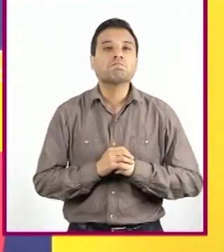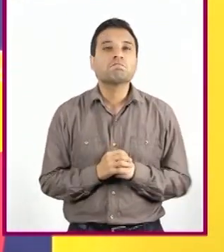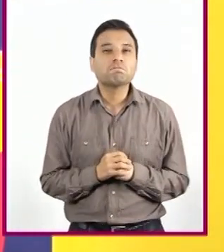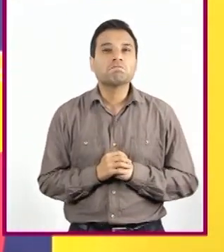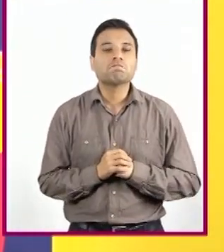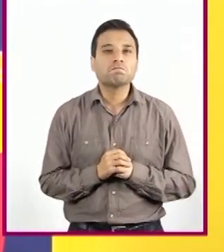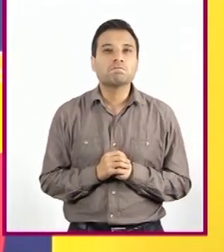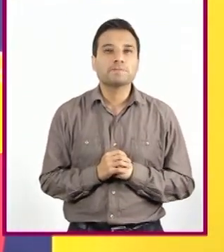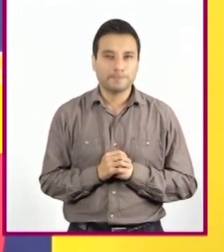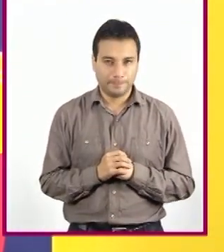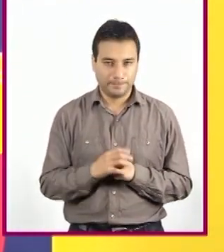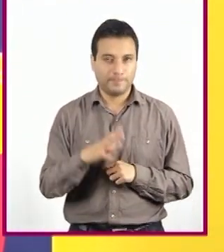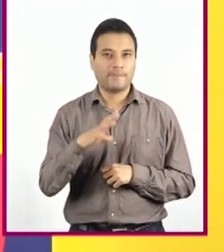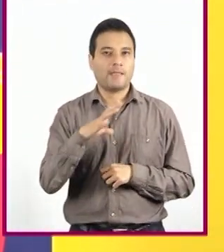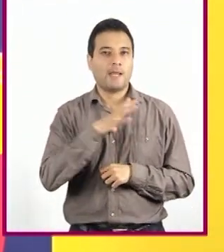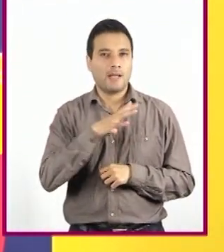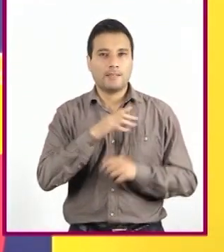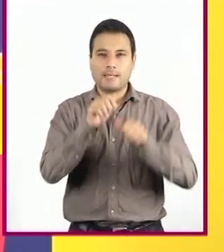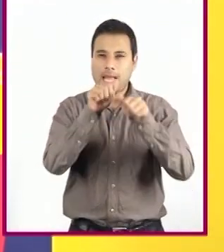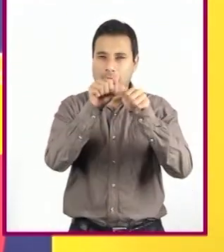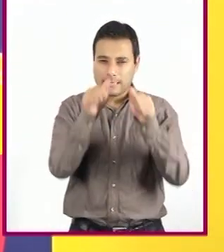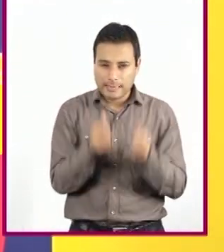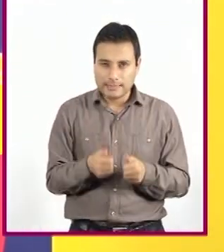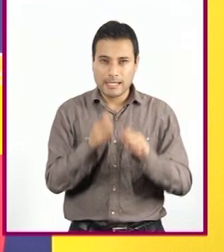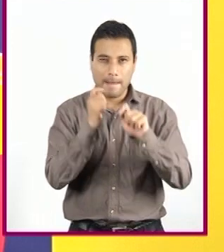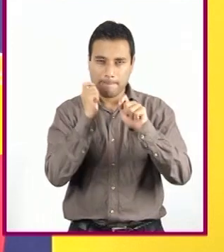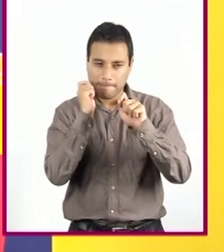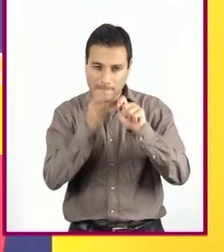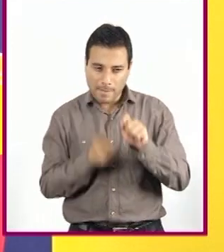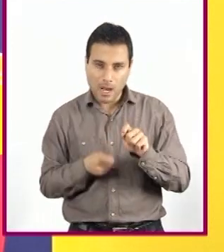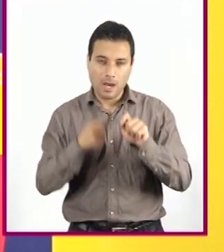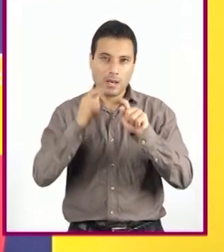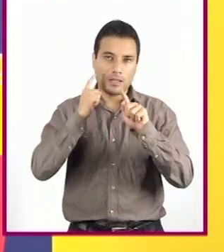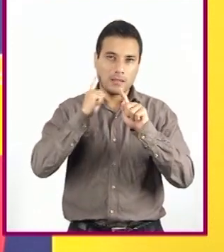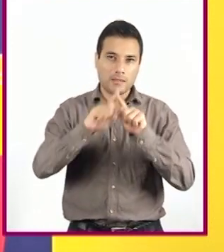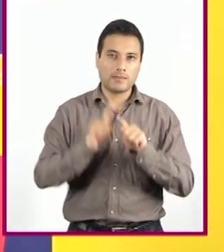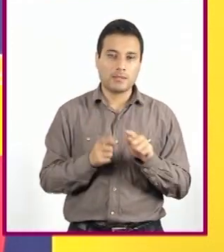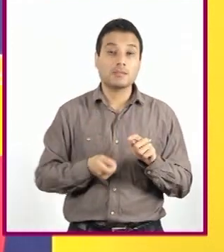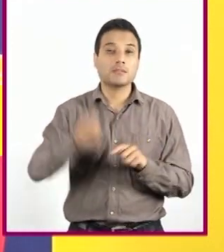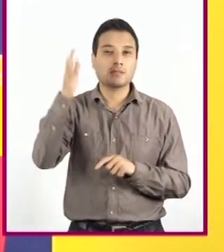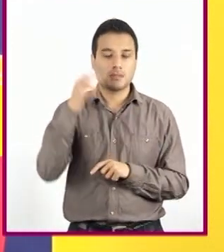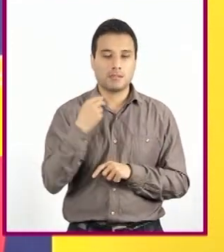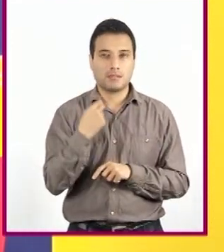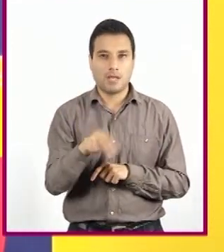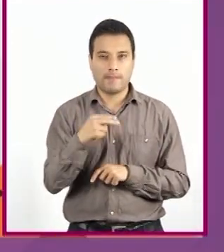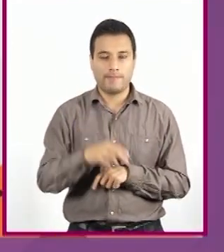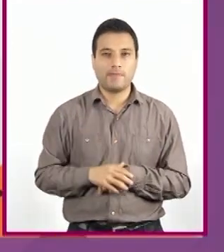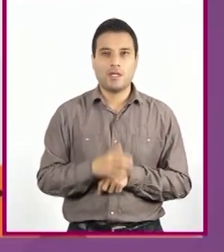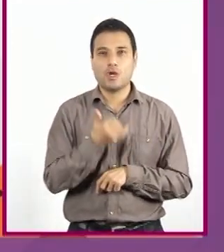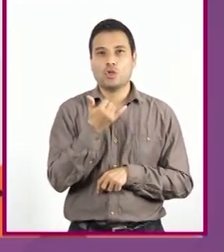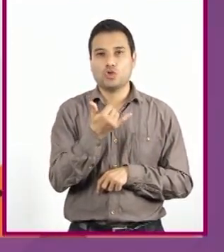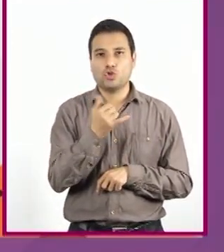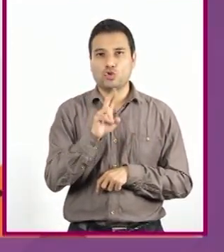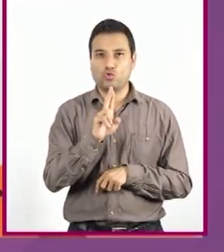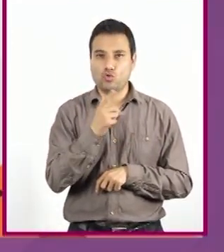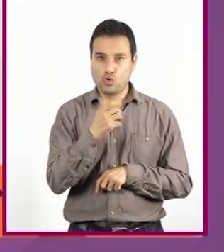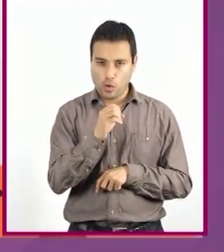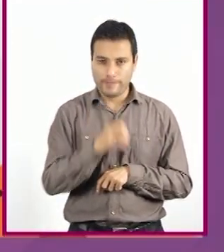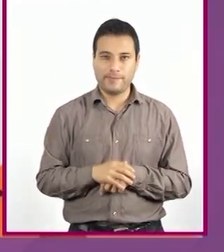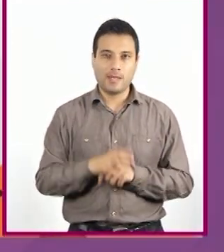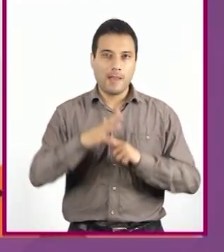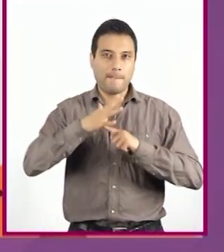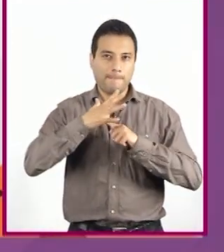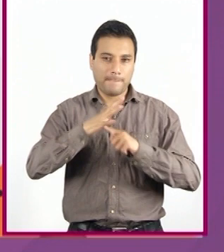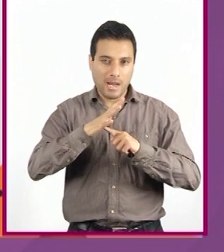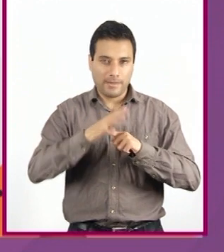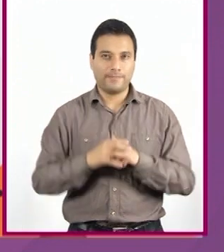las representaciones artísticas, portables conocidas como yugos, palmas y haches. El arte